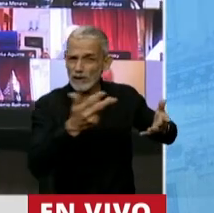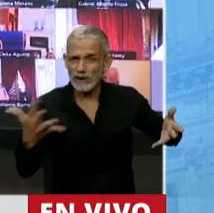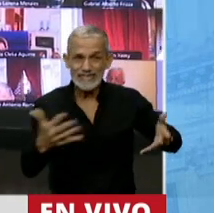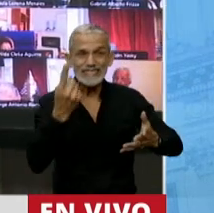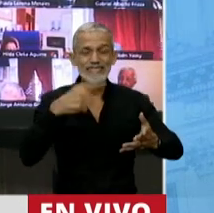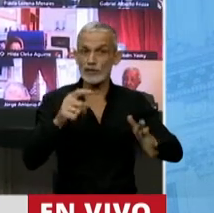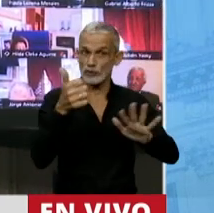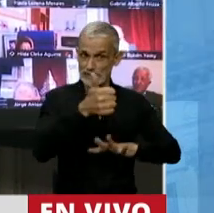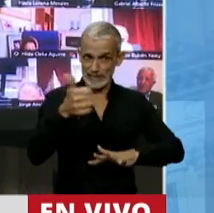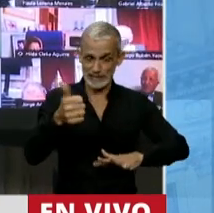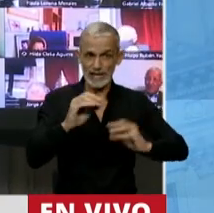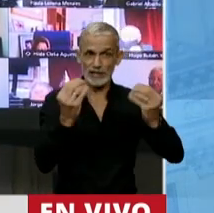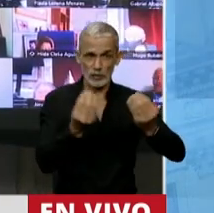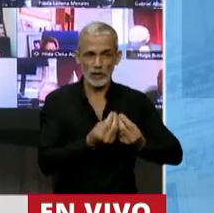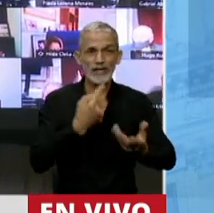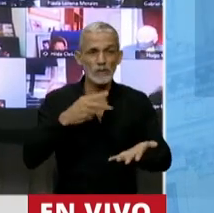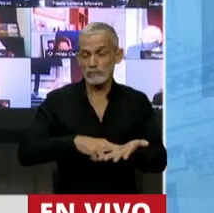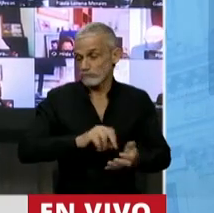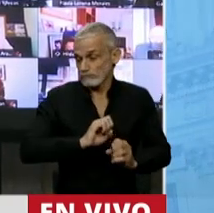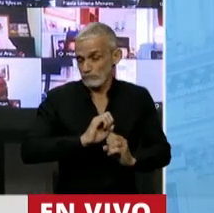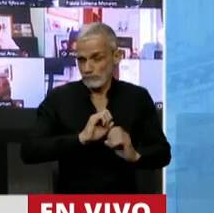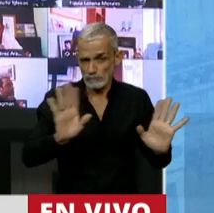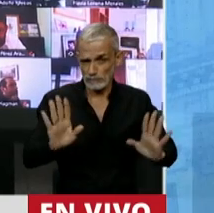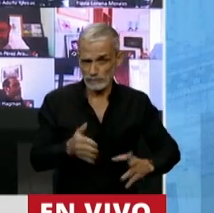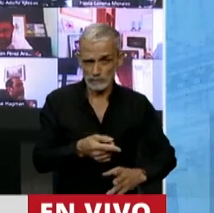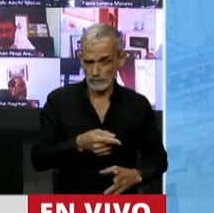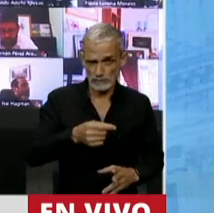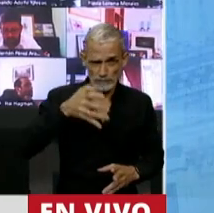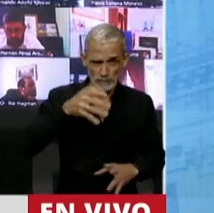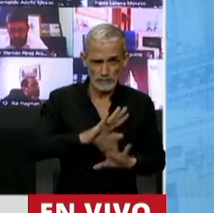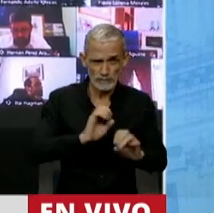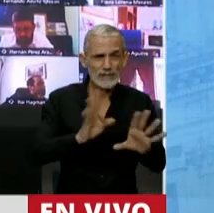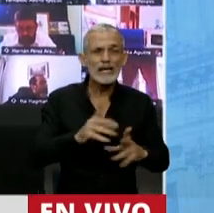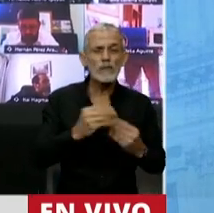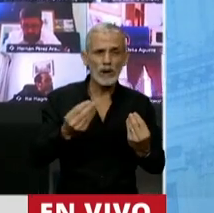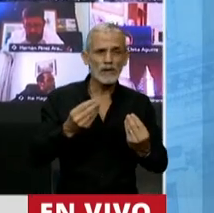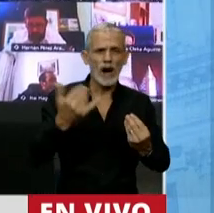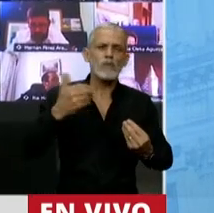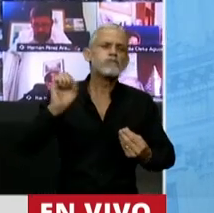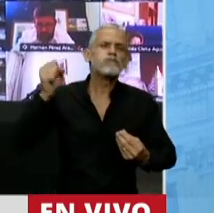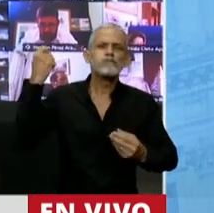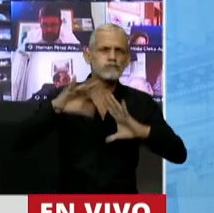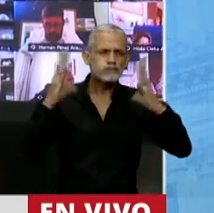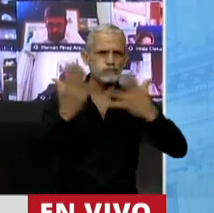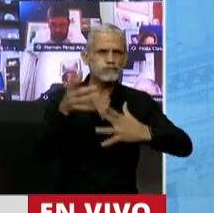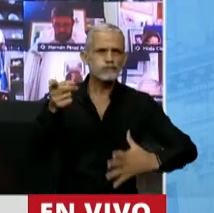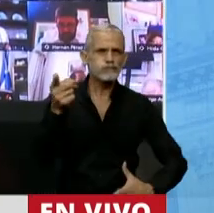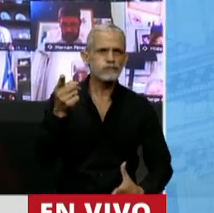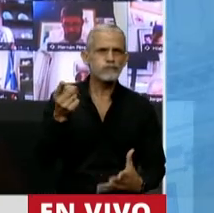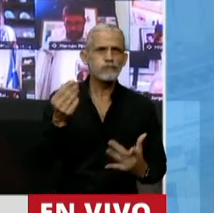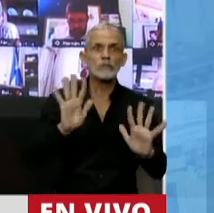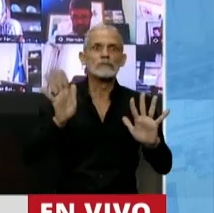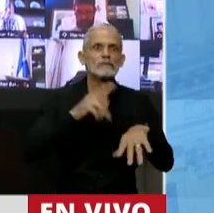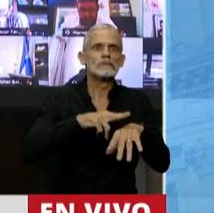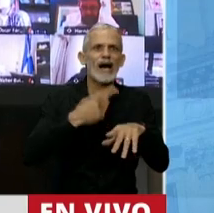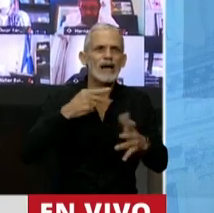el país. Impuestos nefastos, si los hay, por cuanto, como veremos, sobran experiencias mundiales que desaconsejan